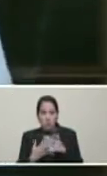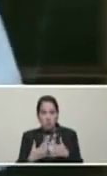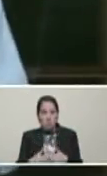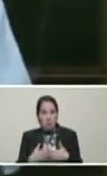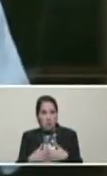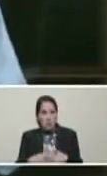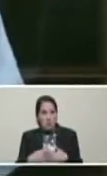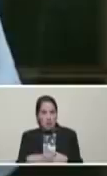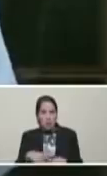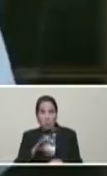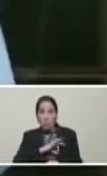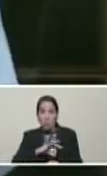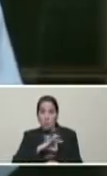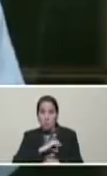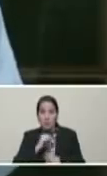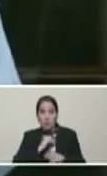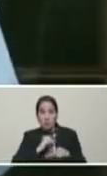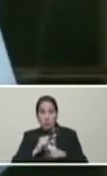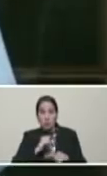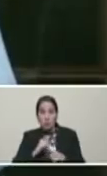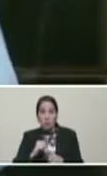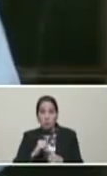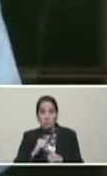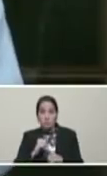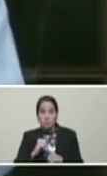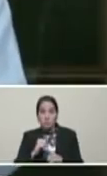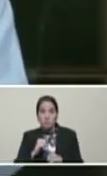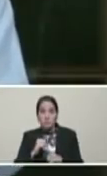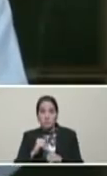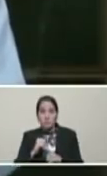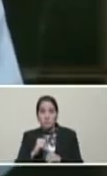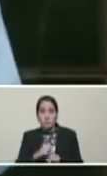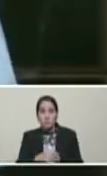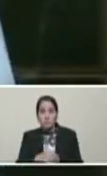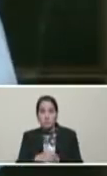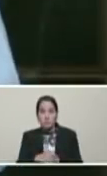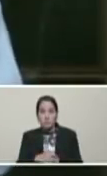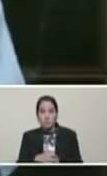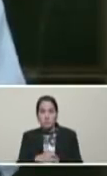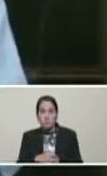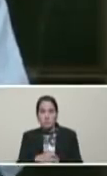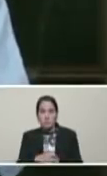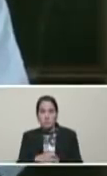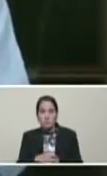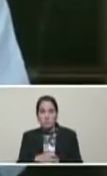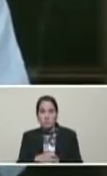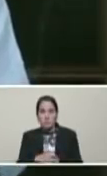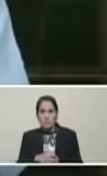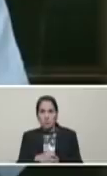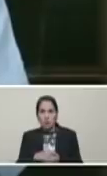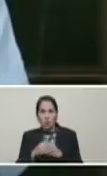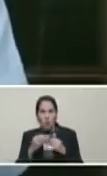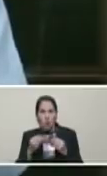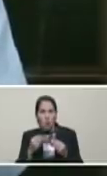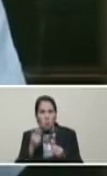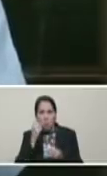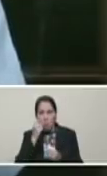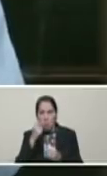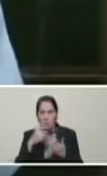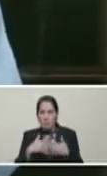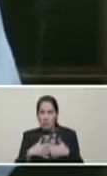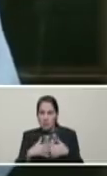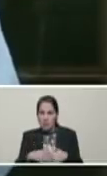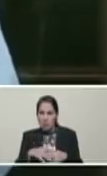sociales a que asumamos con fuerza compromiso precisamente poniendo un granito de arena como decía el empresario